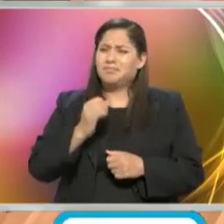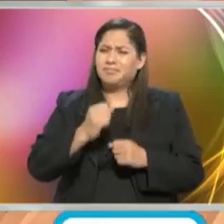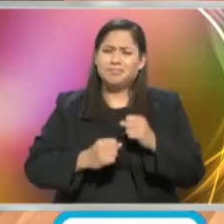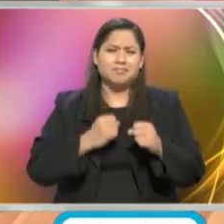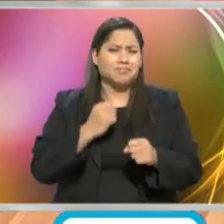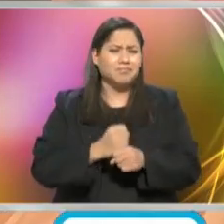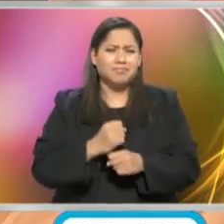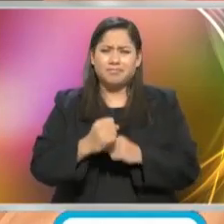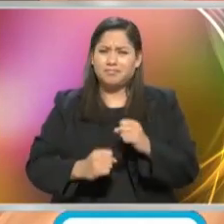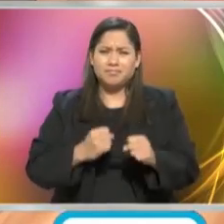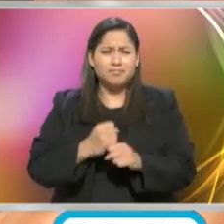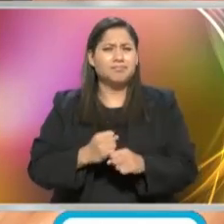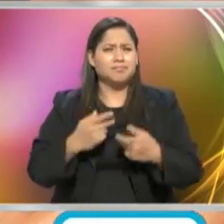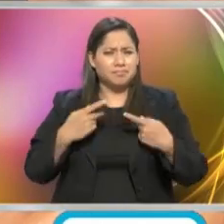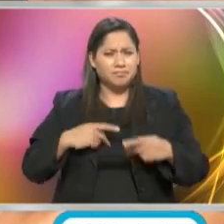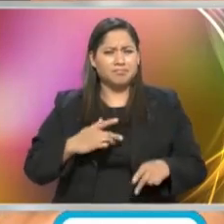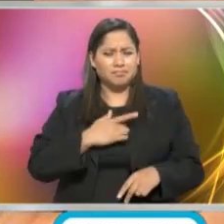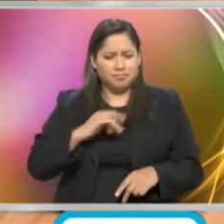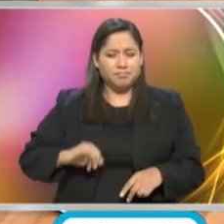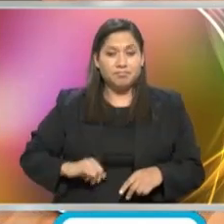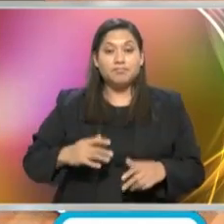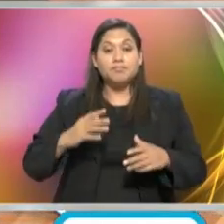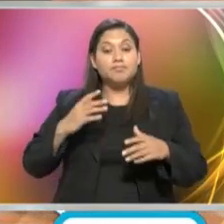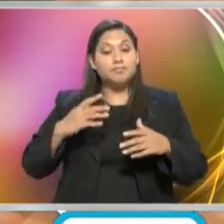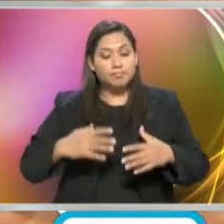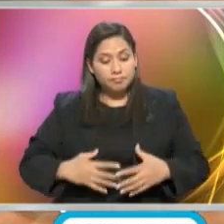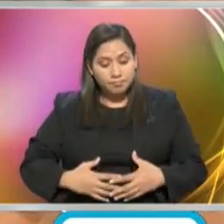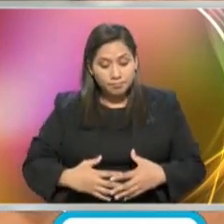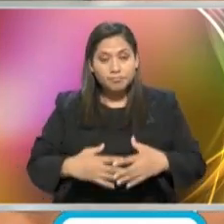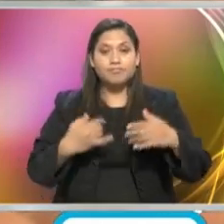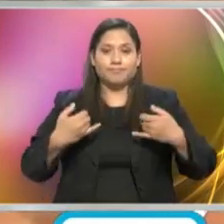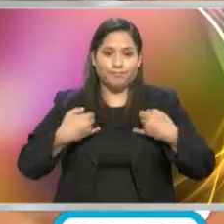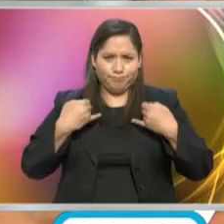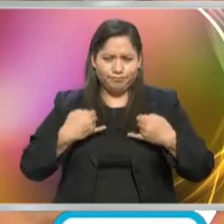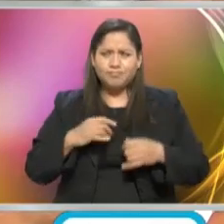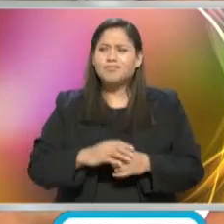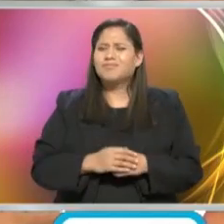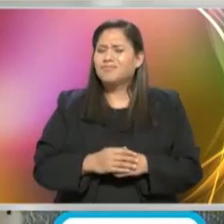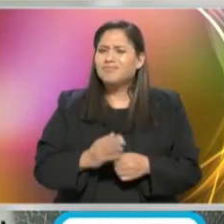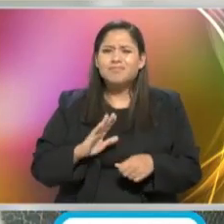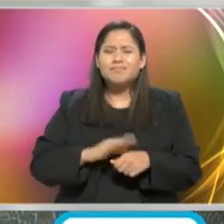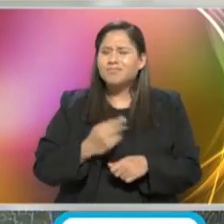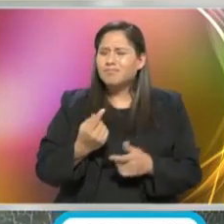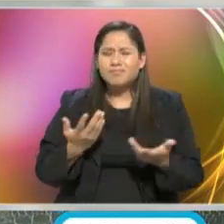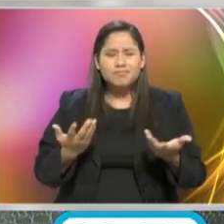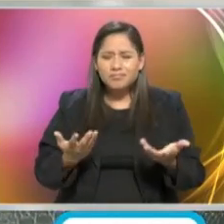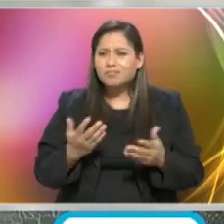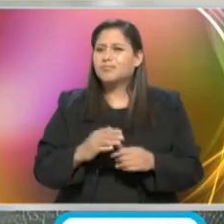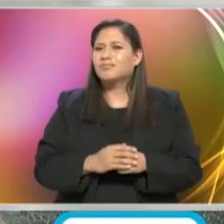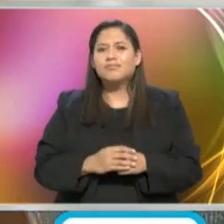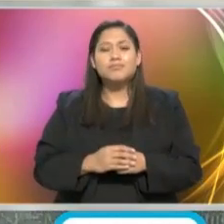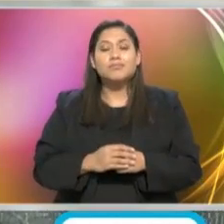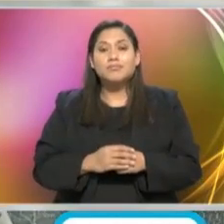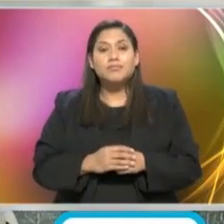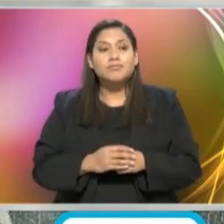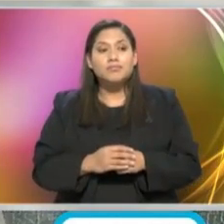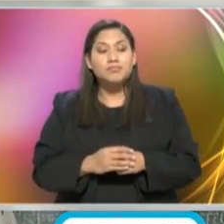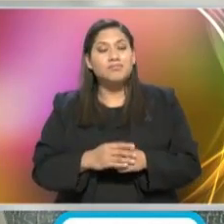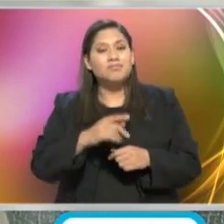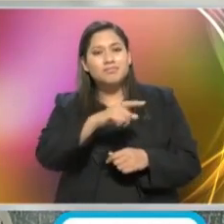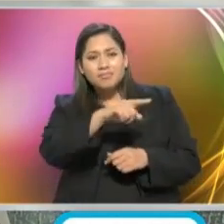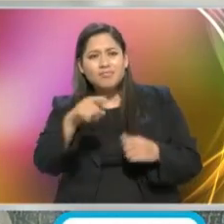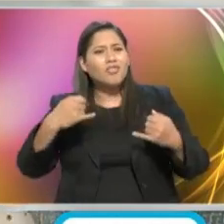años, el embarazo en la adolescencia. ¿Por qué se presenta? ¿Qué es lo que sucede con